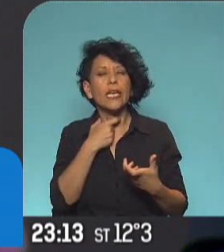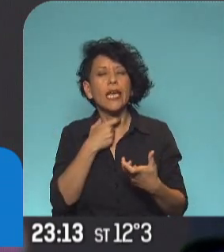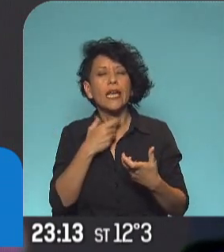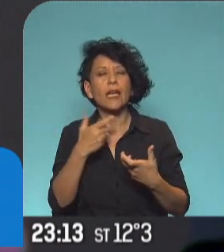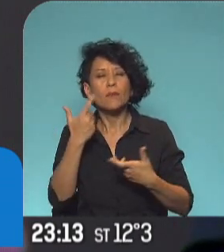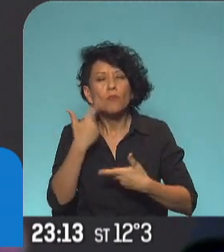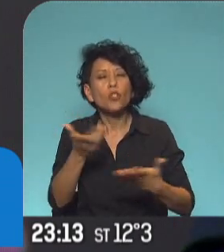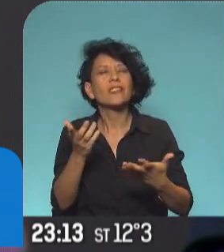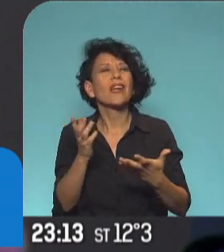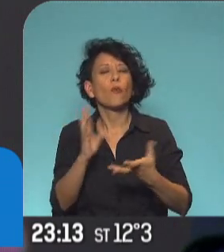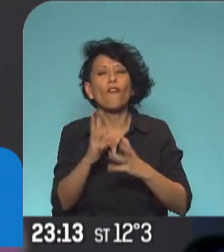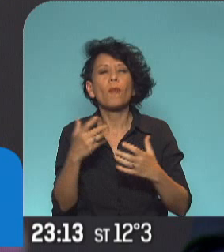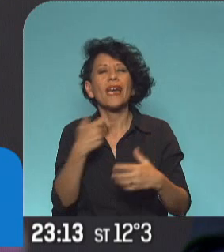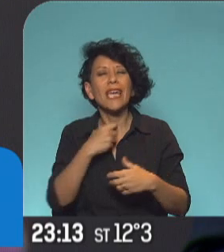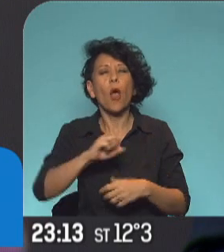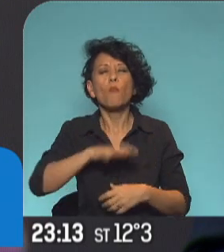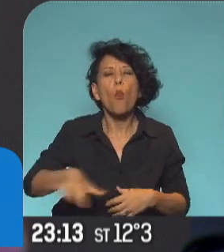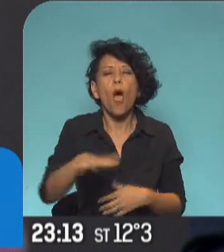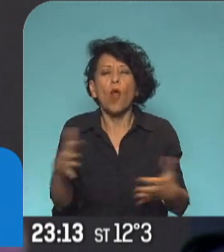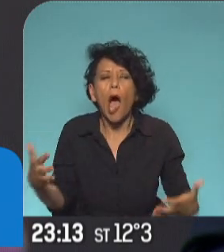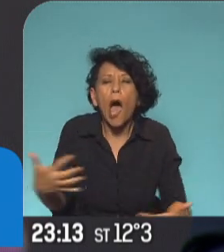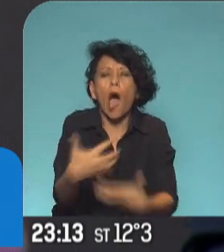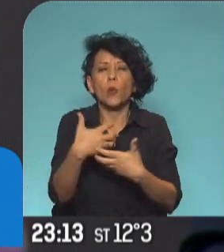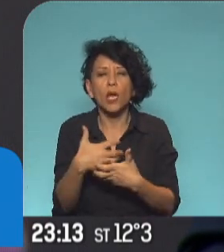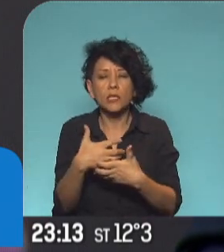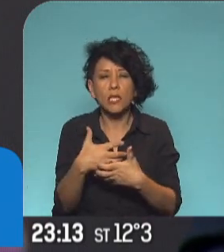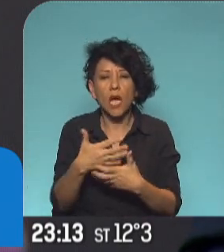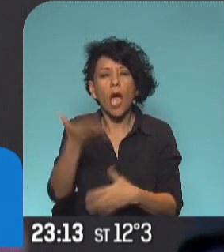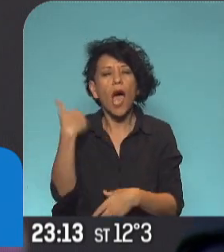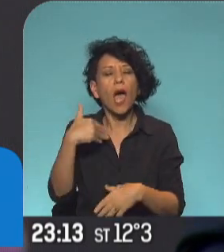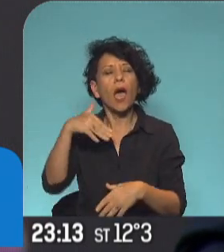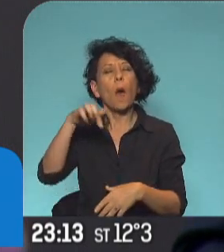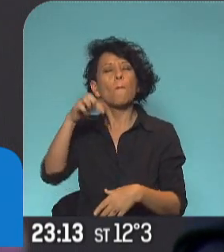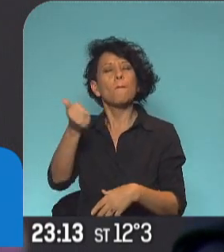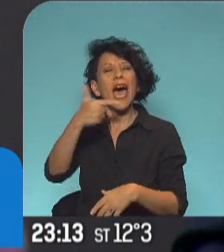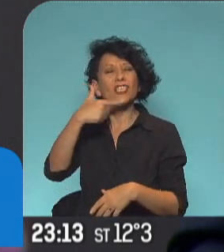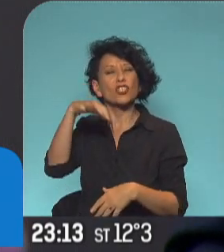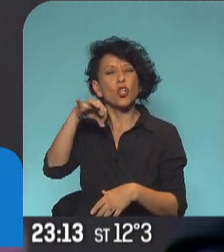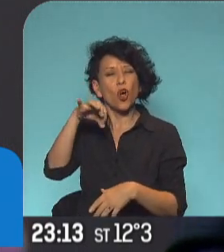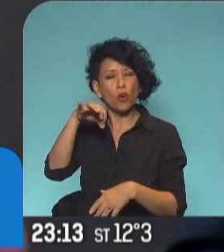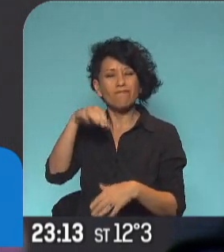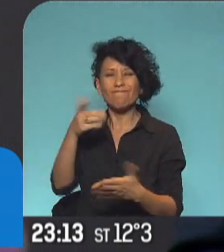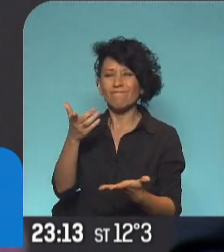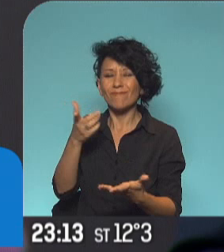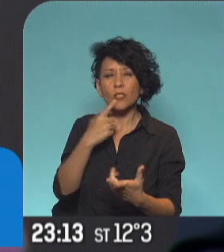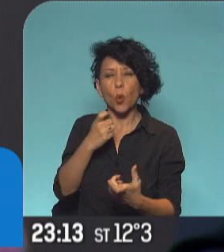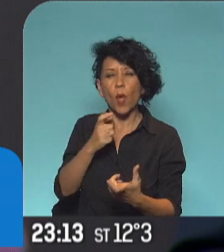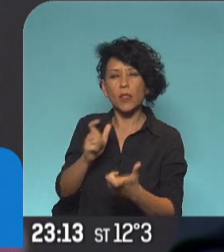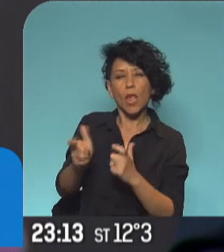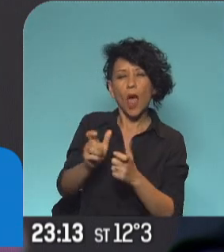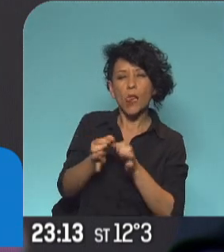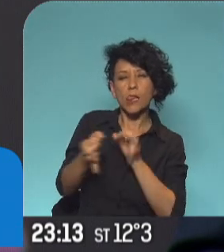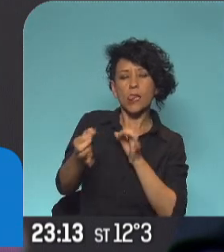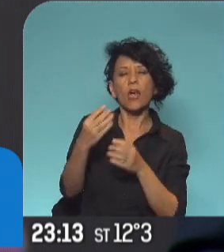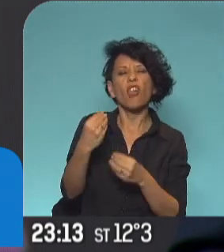quiere abrazar nuevamente al pueblo, que las pasos le han marcado una cierta distancia de lo que él percibía con respecto a la economía, y